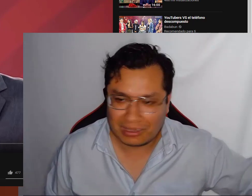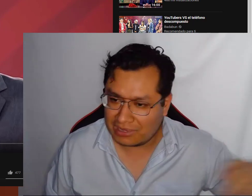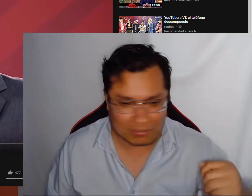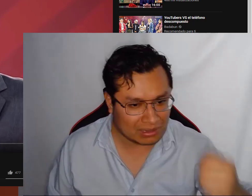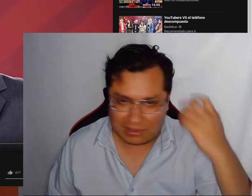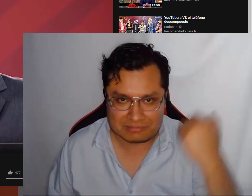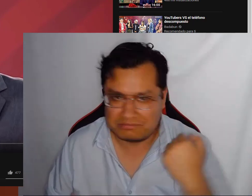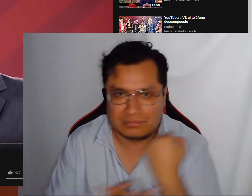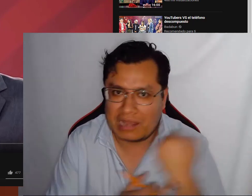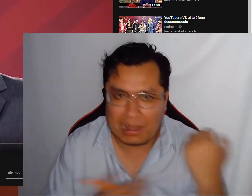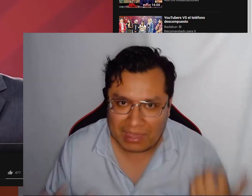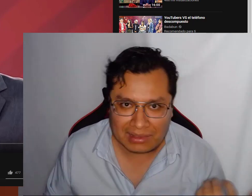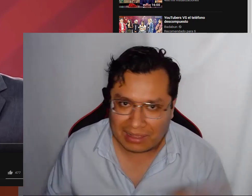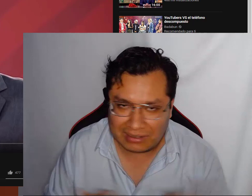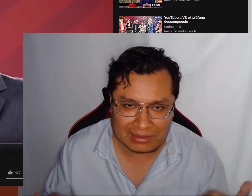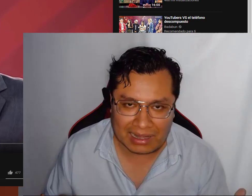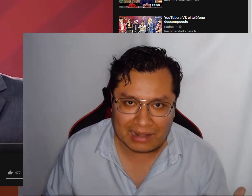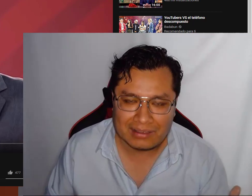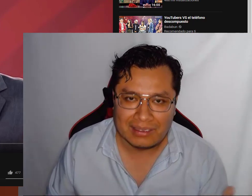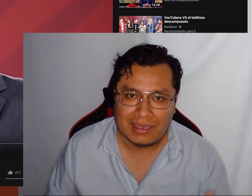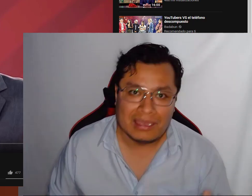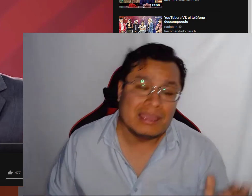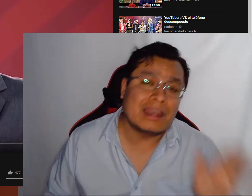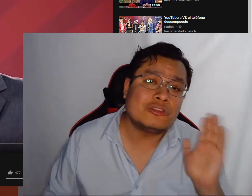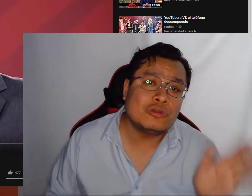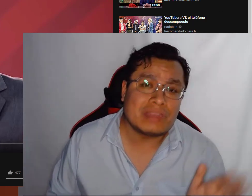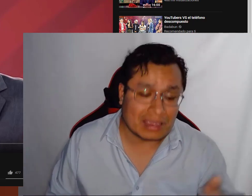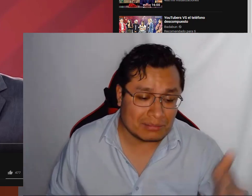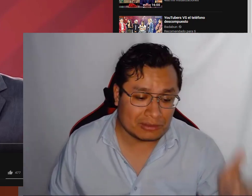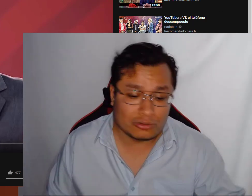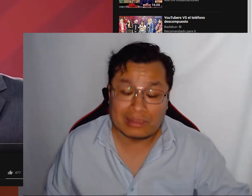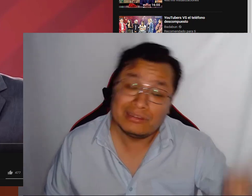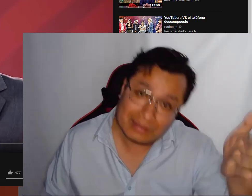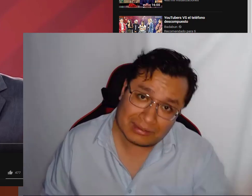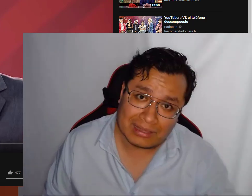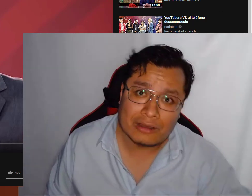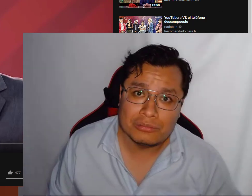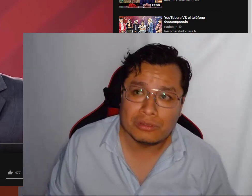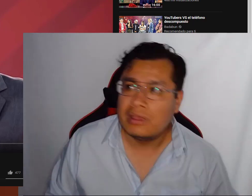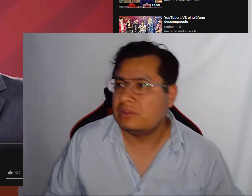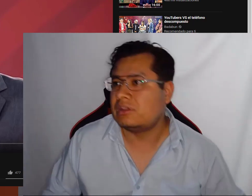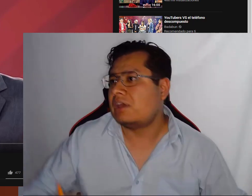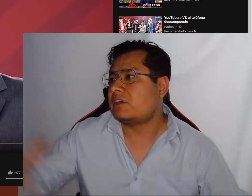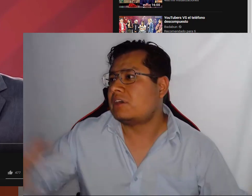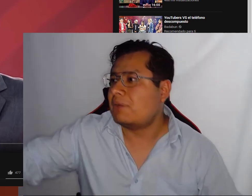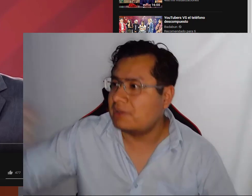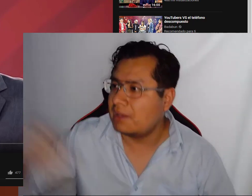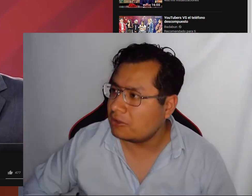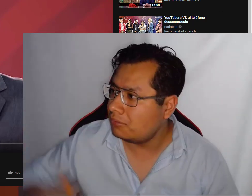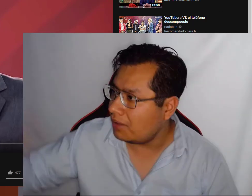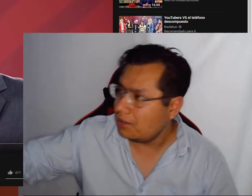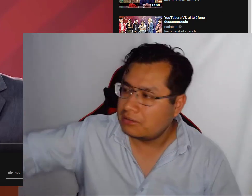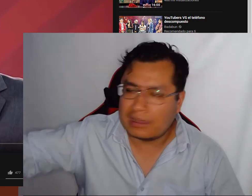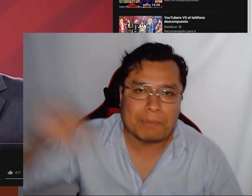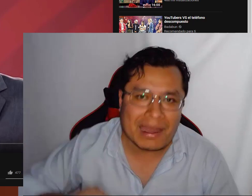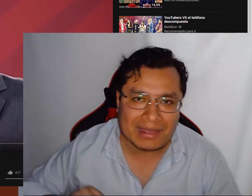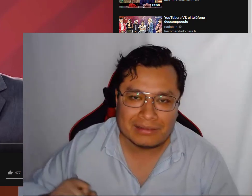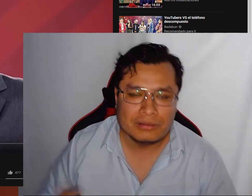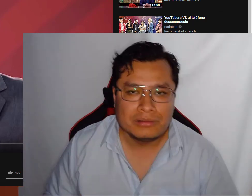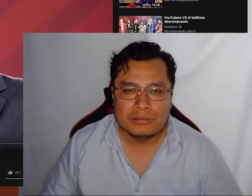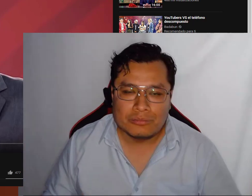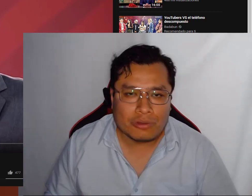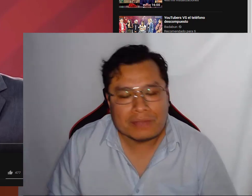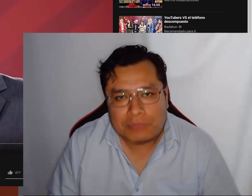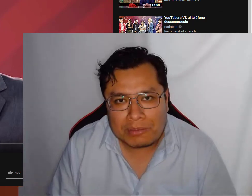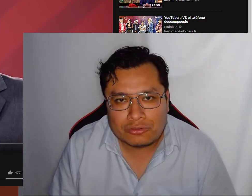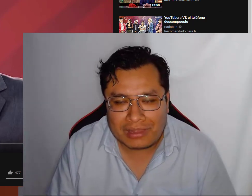ok te mandan la mientas así literal y resulta que el maestro donde si se siente el alumno dice es que no más en caso b sea para